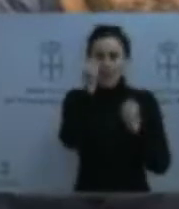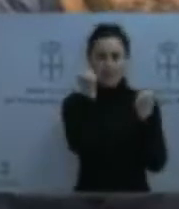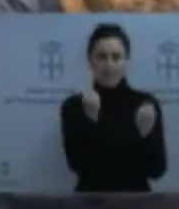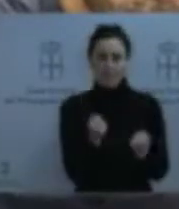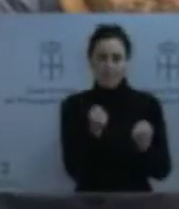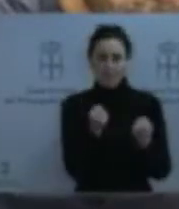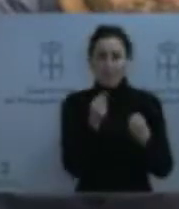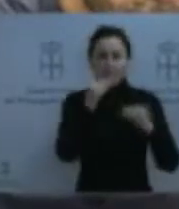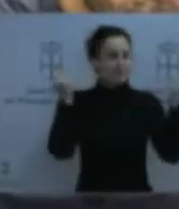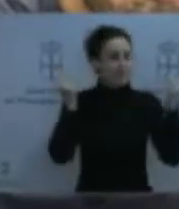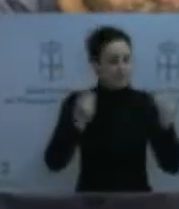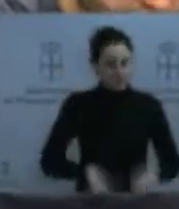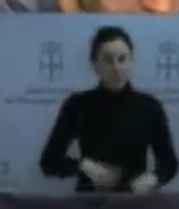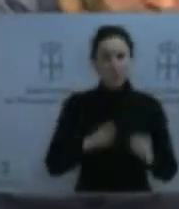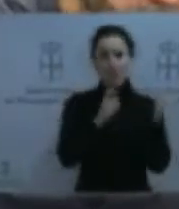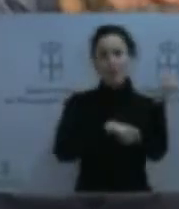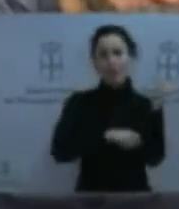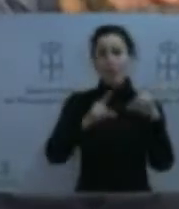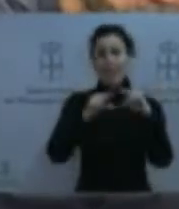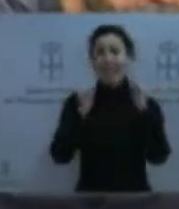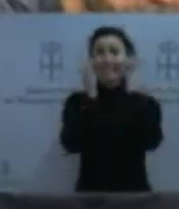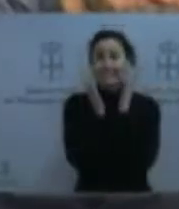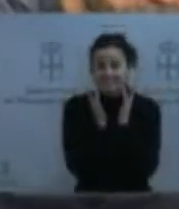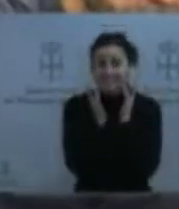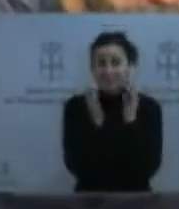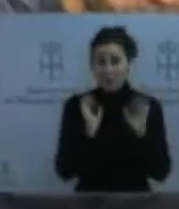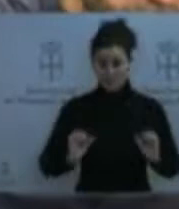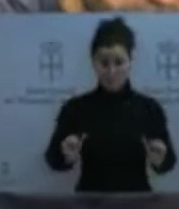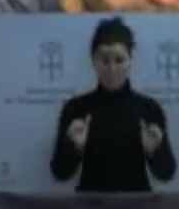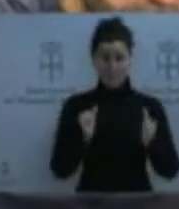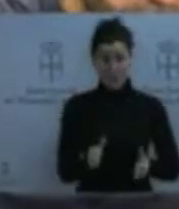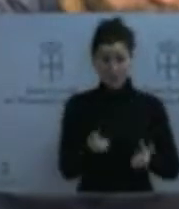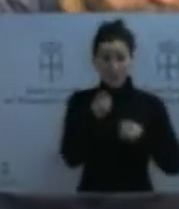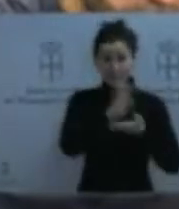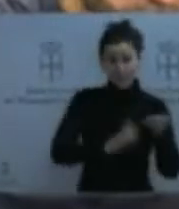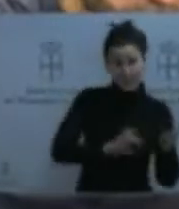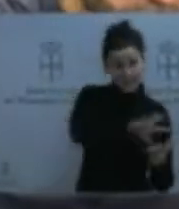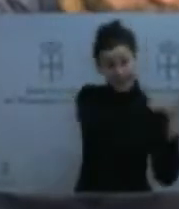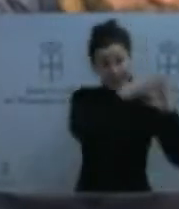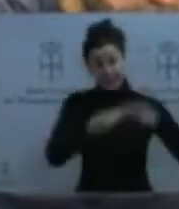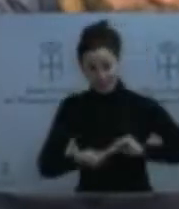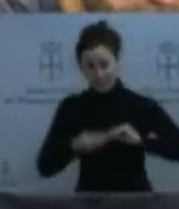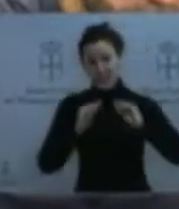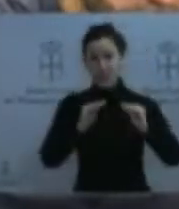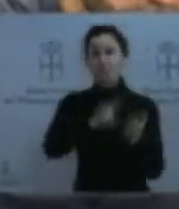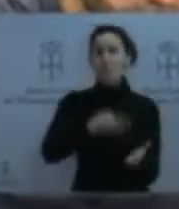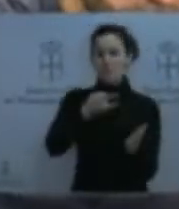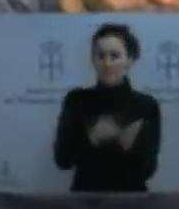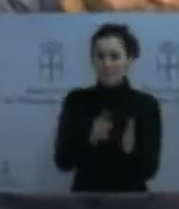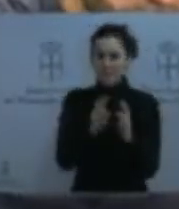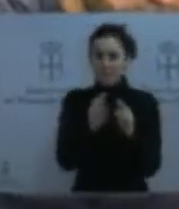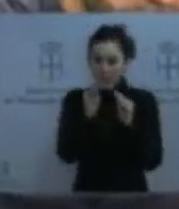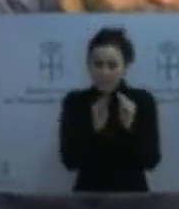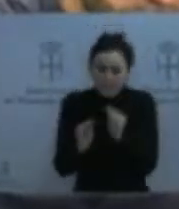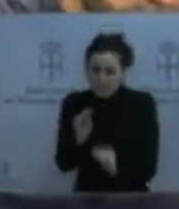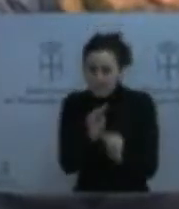hagan ese informe de cero para adaptar el proyecto arquitectónico de restauración monumental a él y no al contrario, porque lo que están haciendo